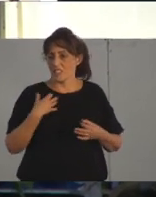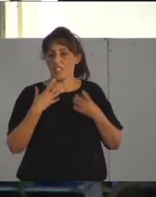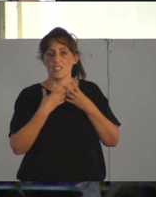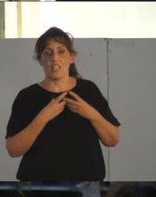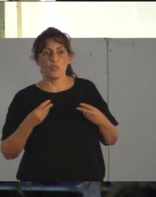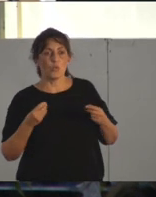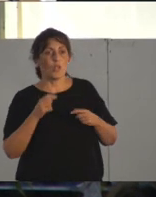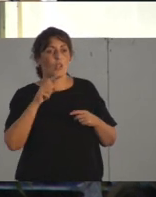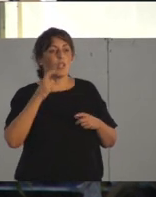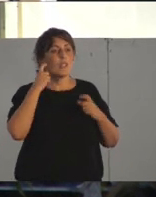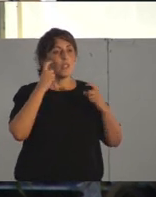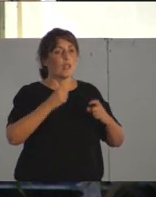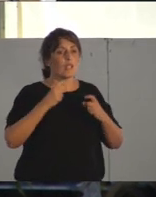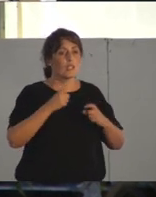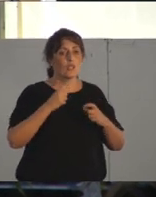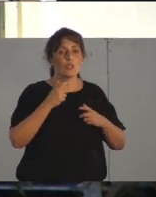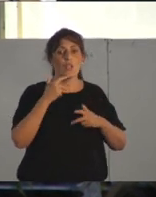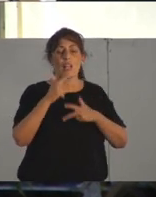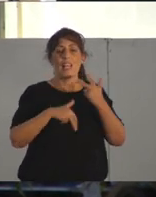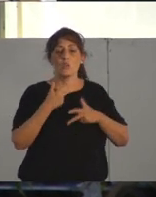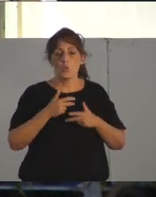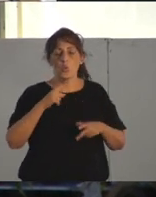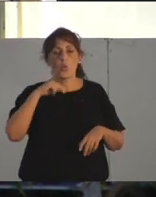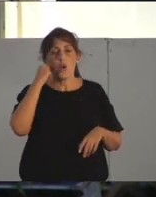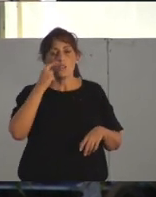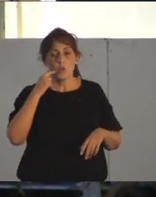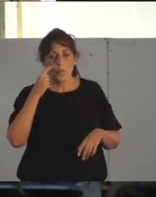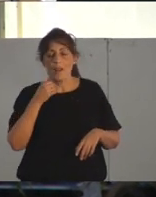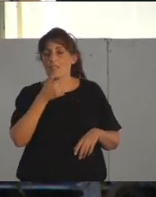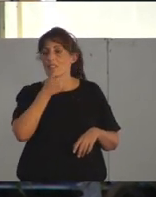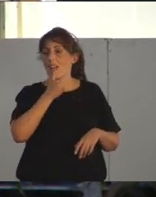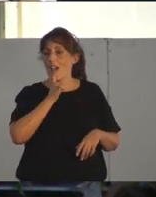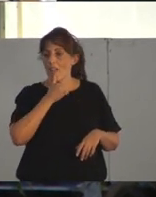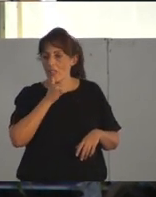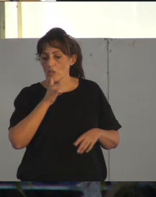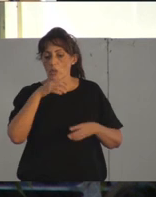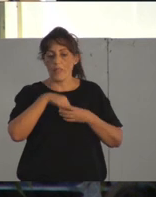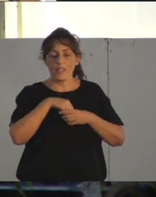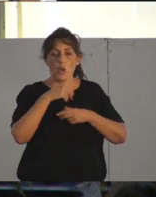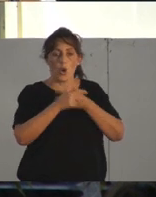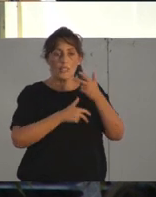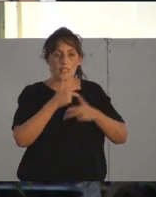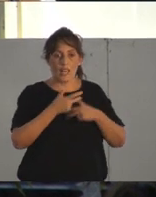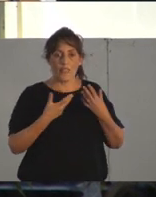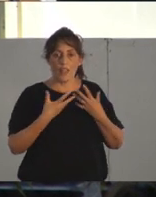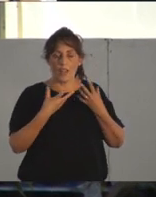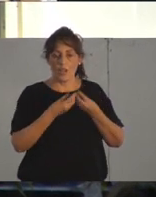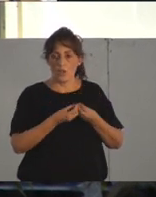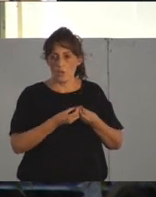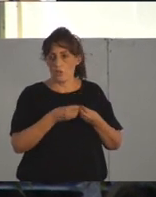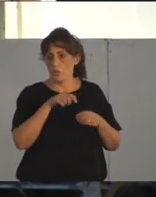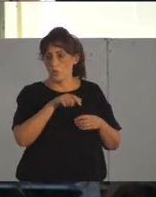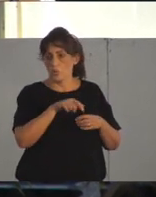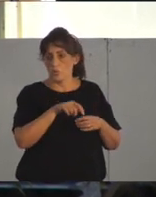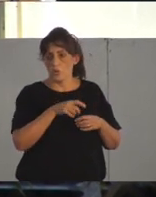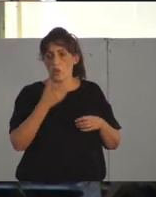permite tomar la lechuga, el tomate, las aceitunas y el bonito de la ensalada, todo